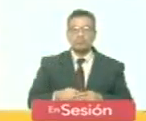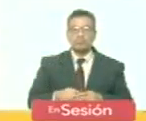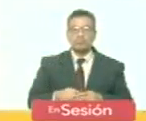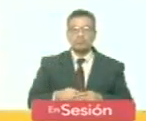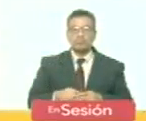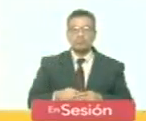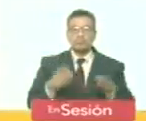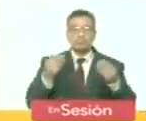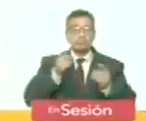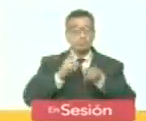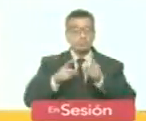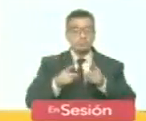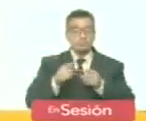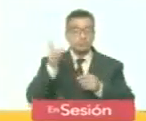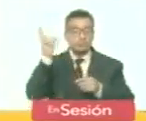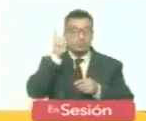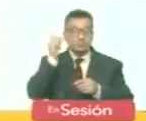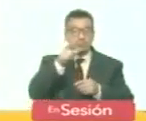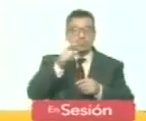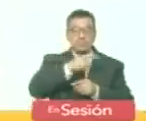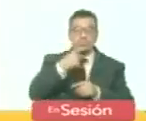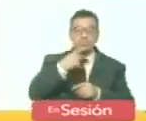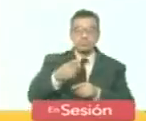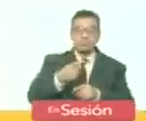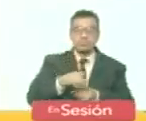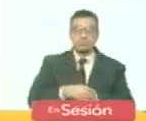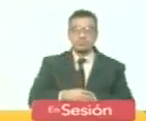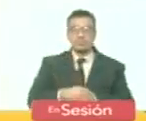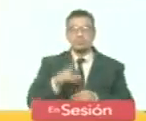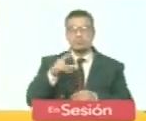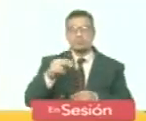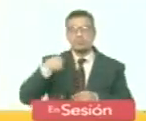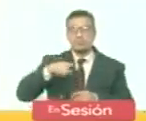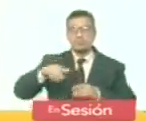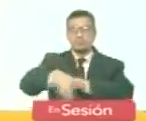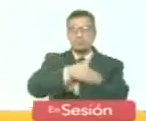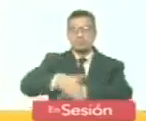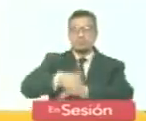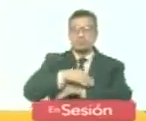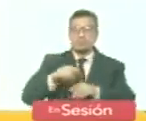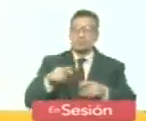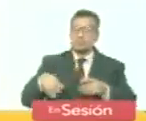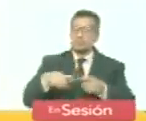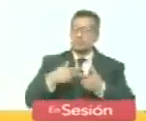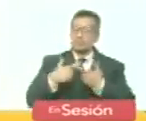Y muchas veces escuchamos a ustedes también decir, no, que andan por la calle libremente.